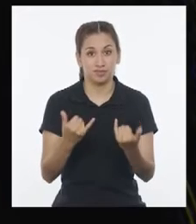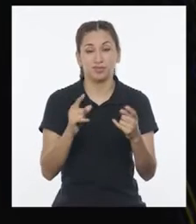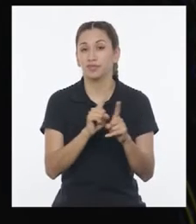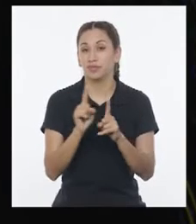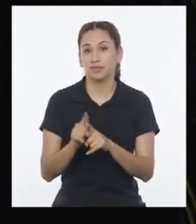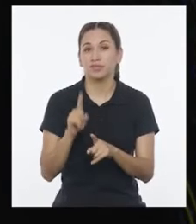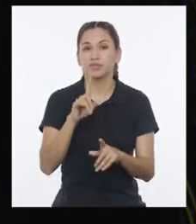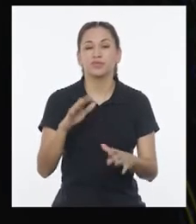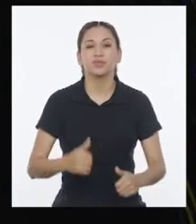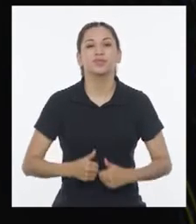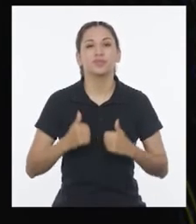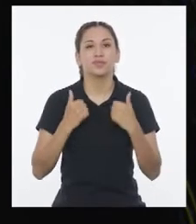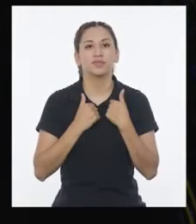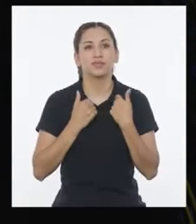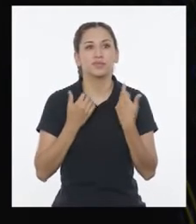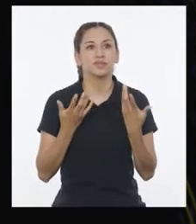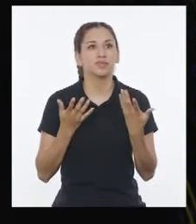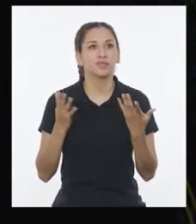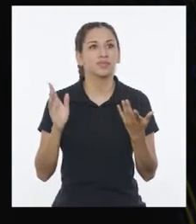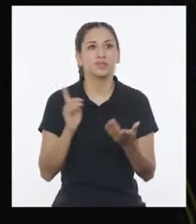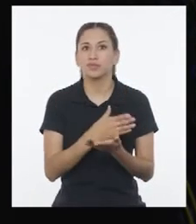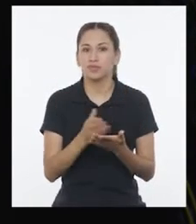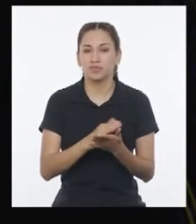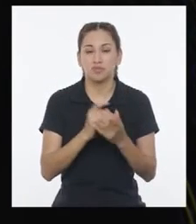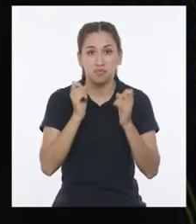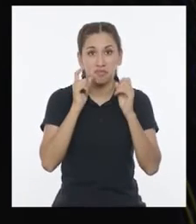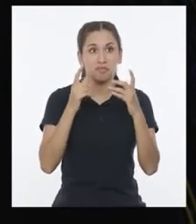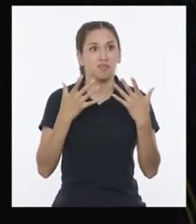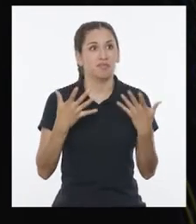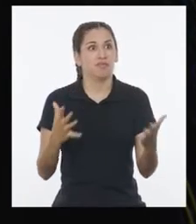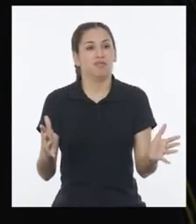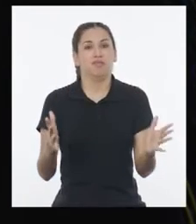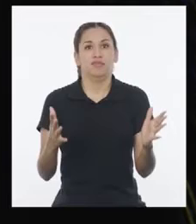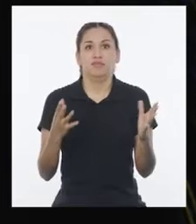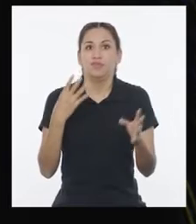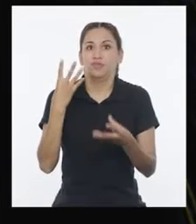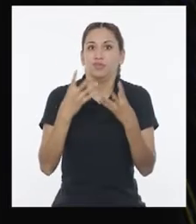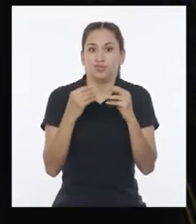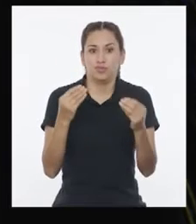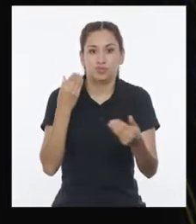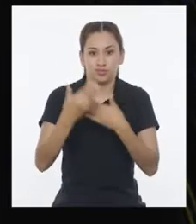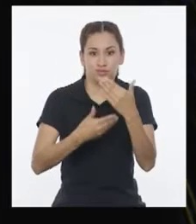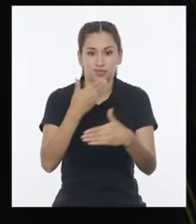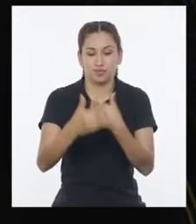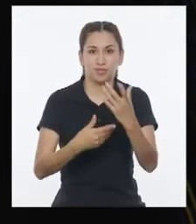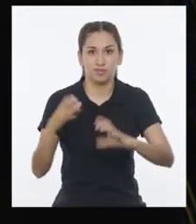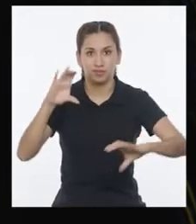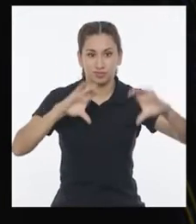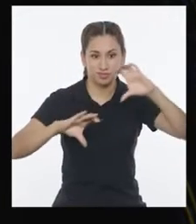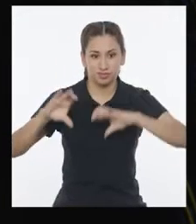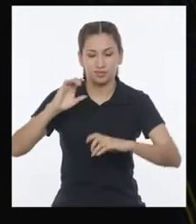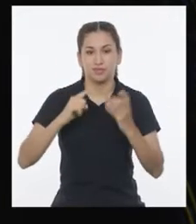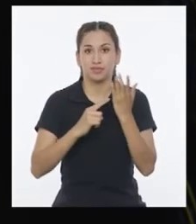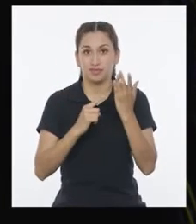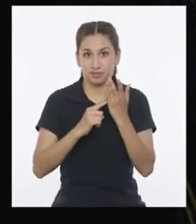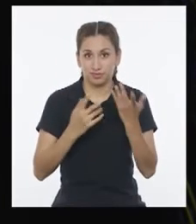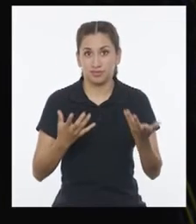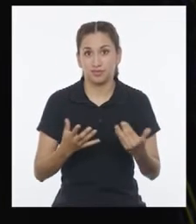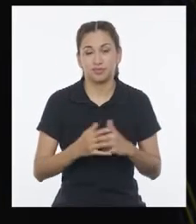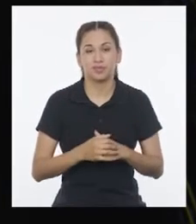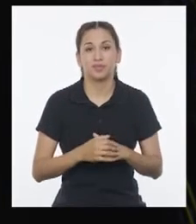tiempos, en los que vivimos casi sin capacidad de asombro entre tantos avances científicos y